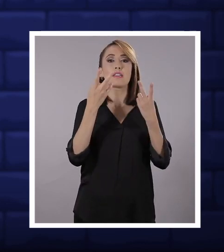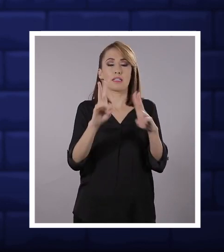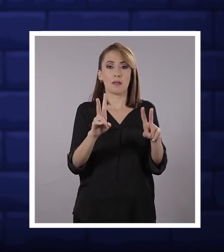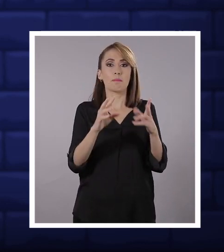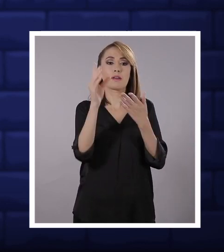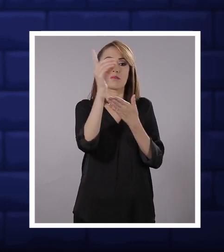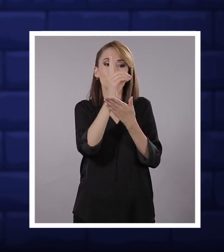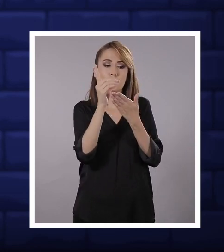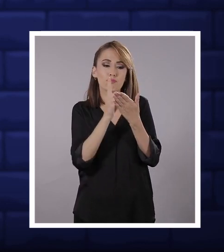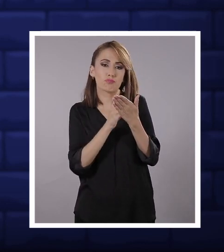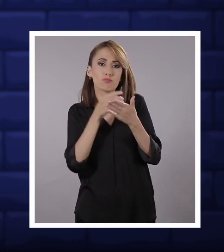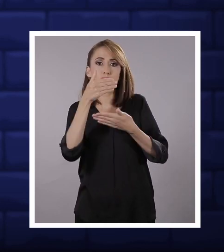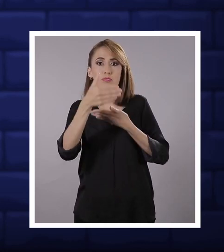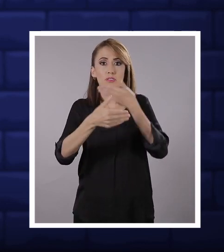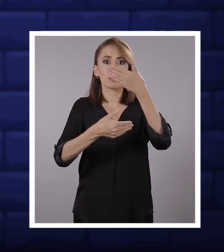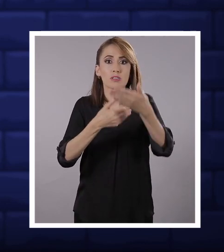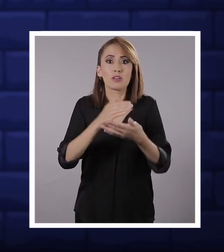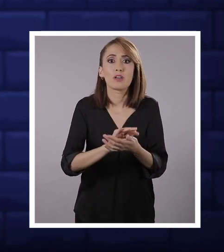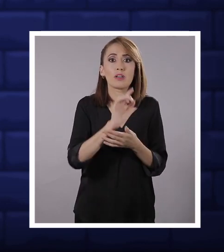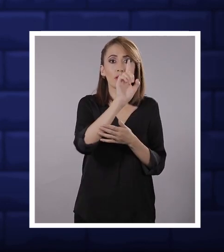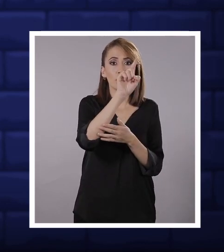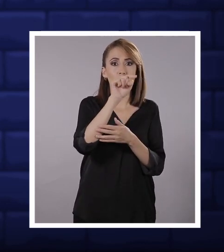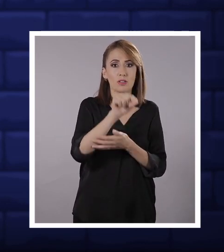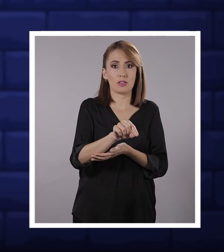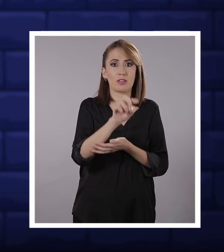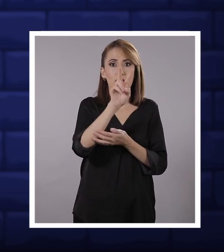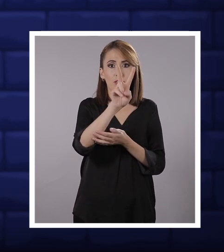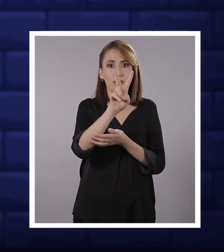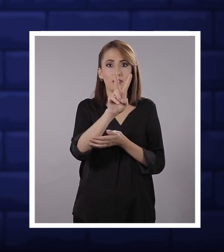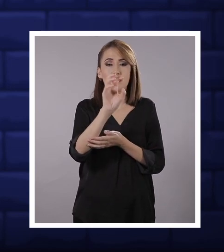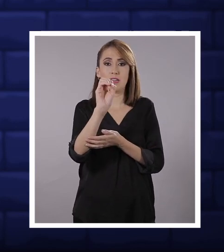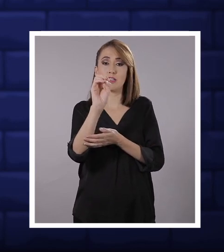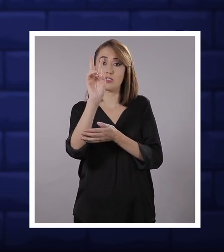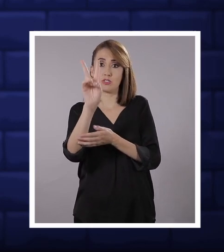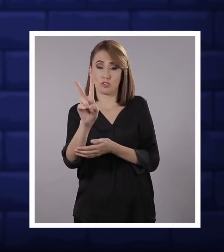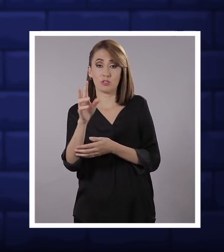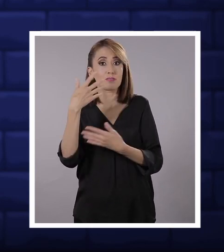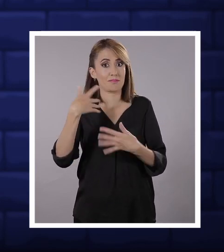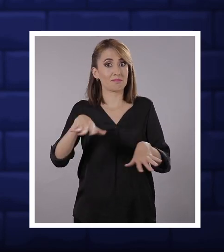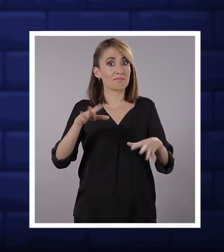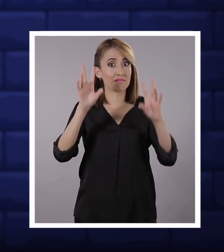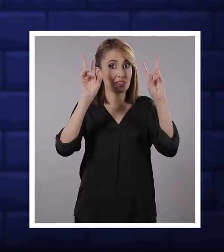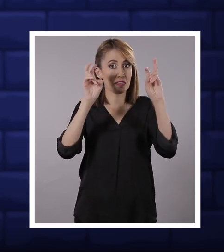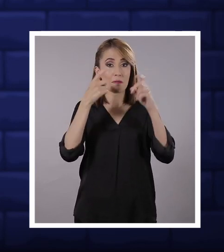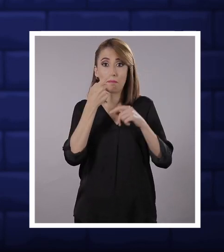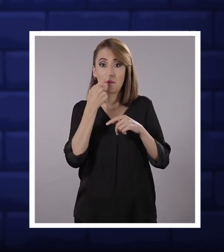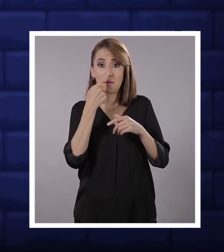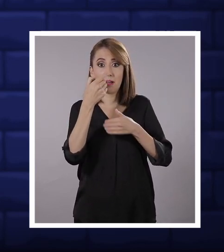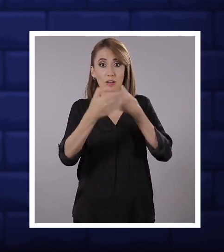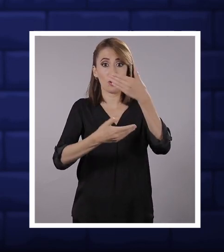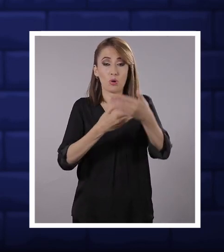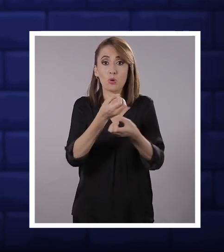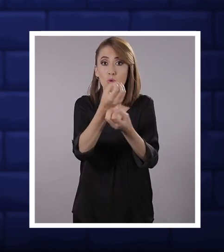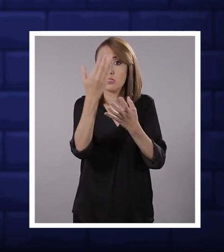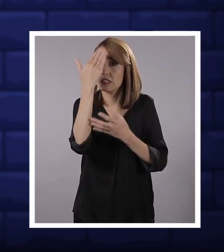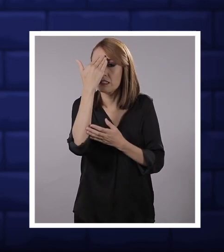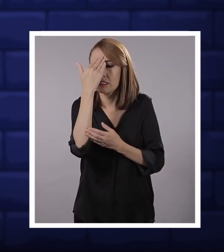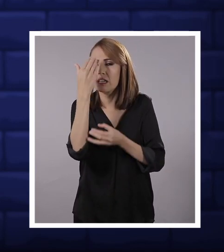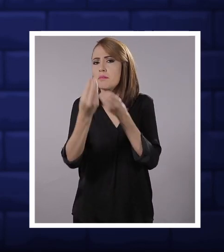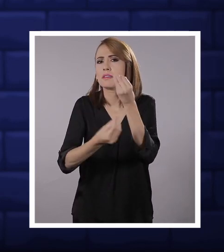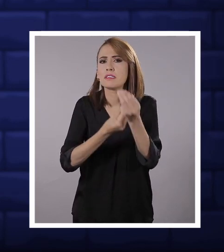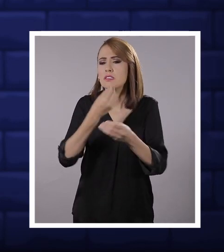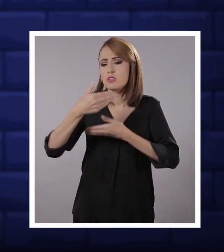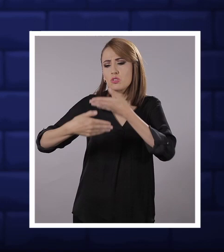y describió esta sucesión en el año de 1202. Interesante, ¿no? ¿Sabes dónde